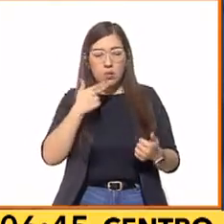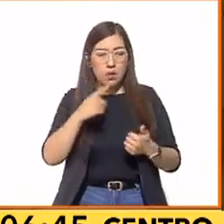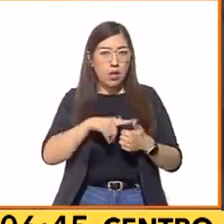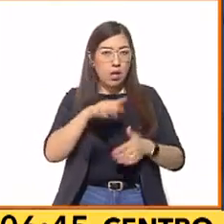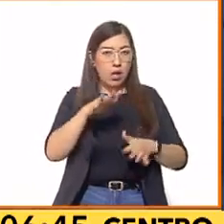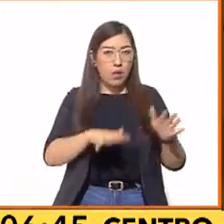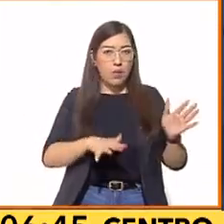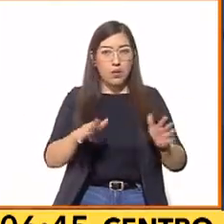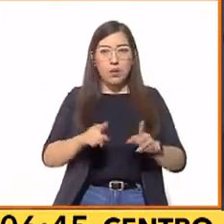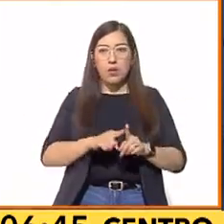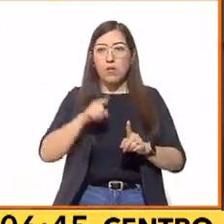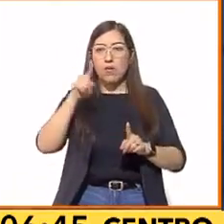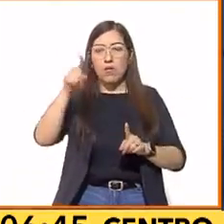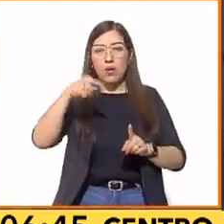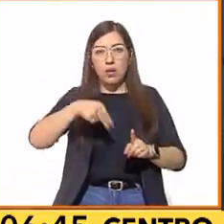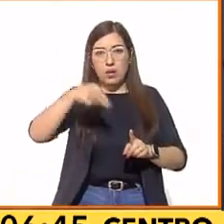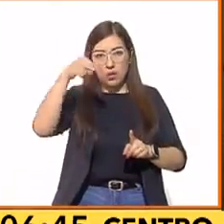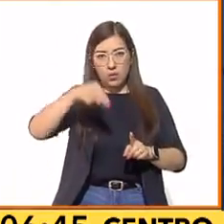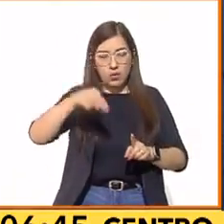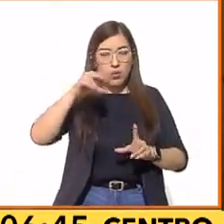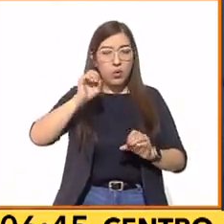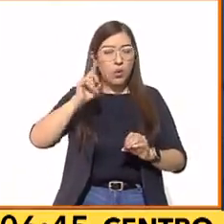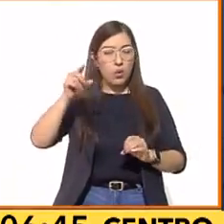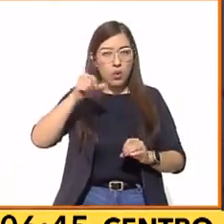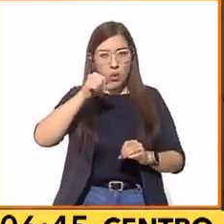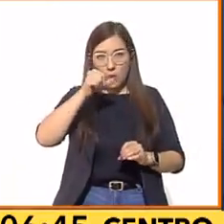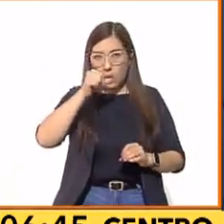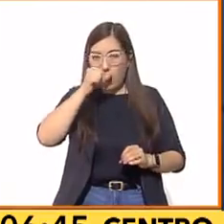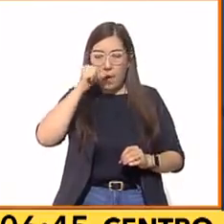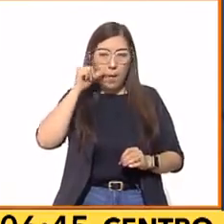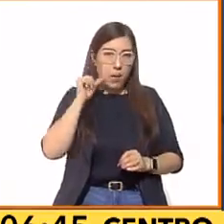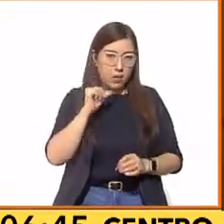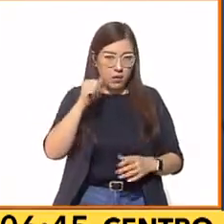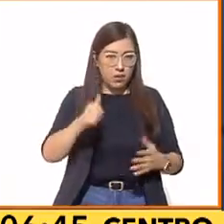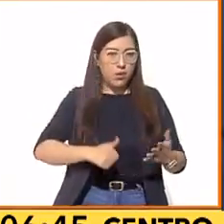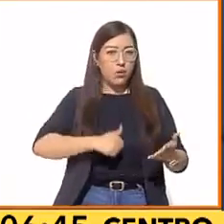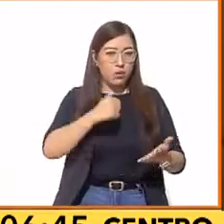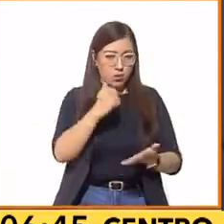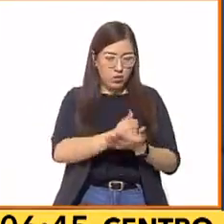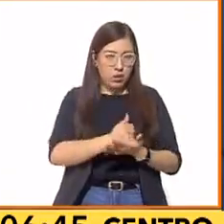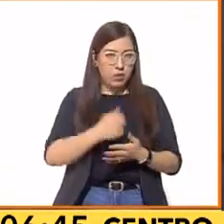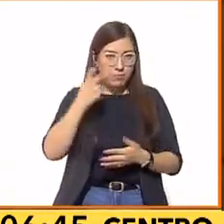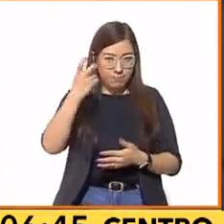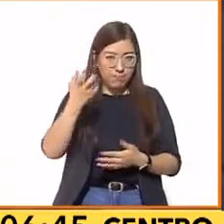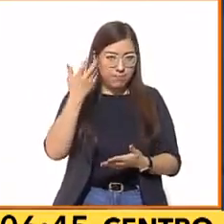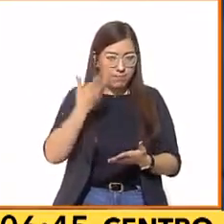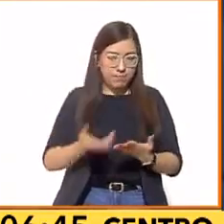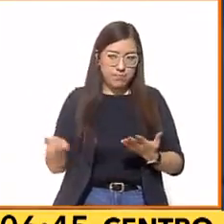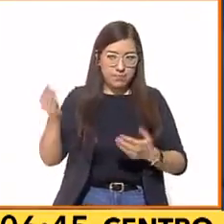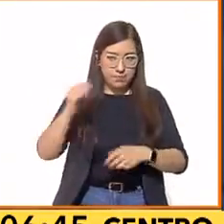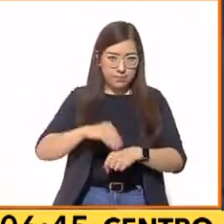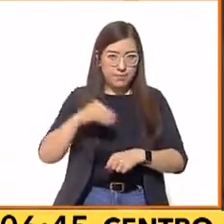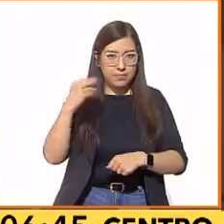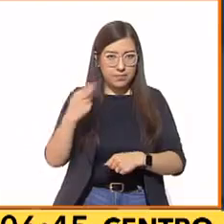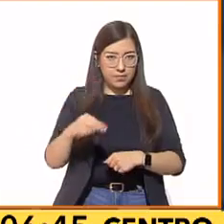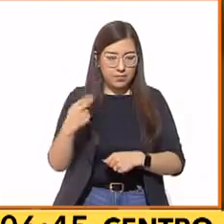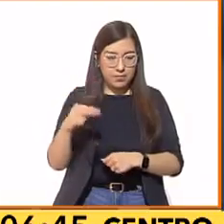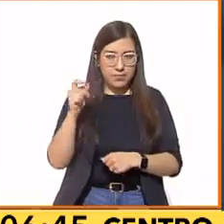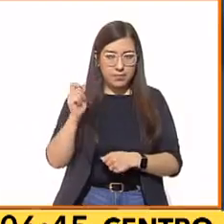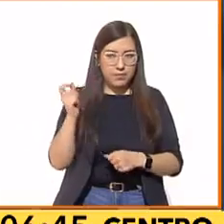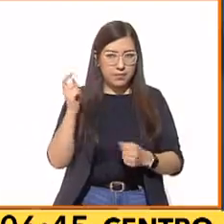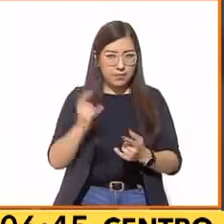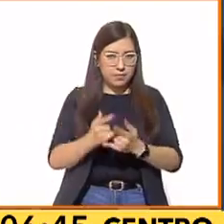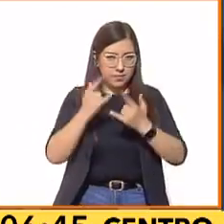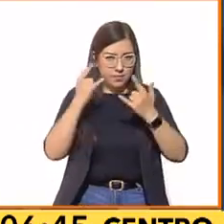irse hasta Paso del Norte, sí, hoy Ciudad Juárez, en su honor, así se llama, esta